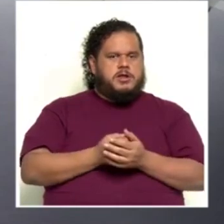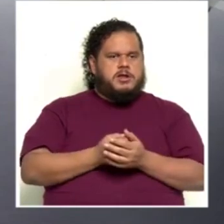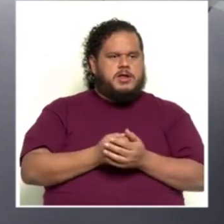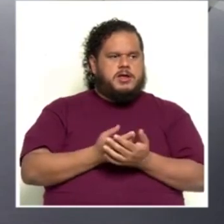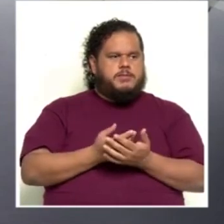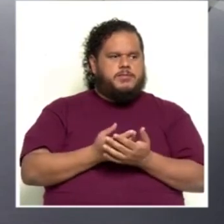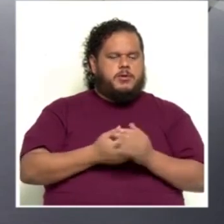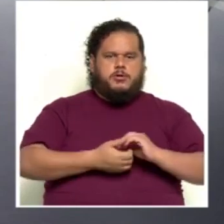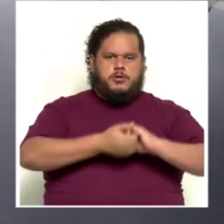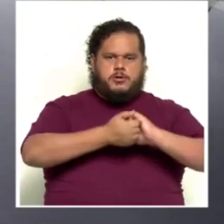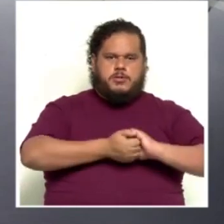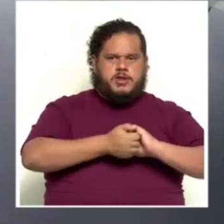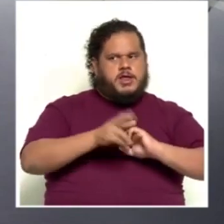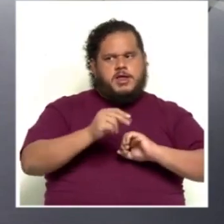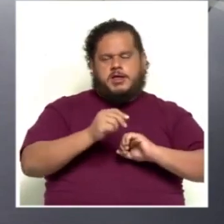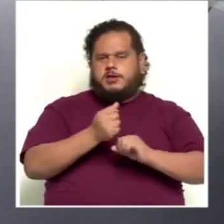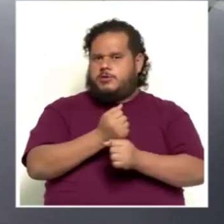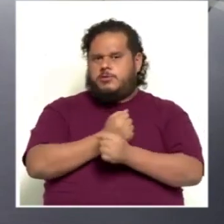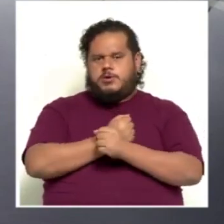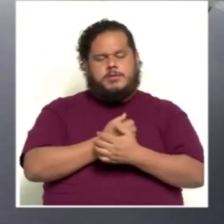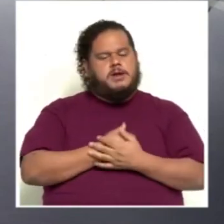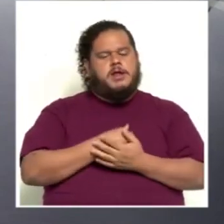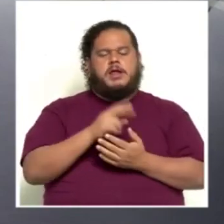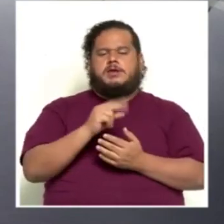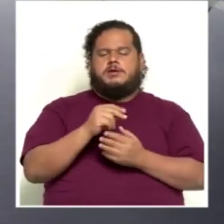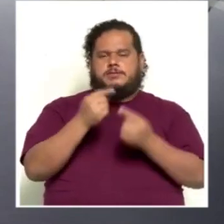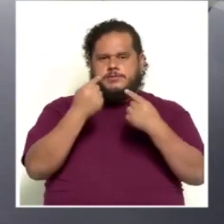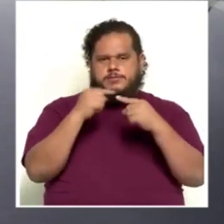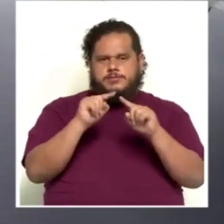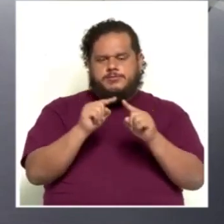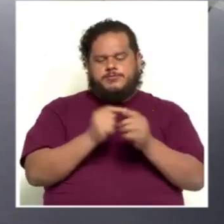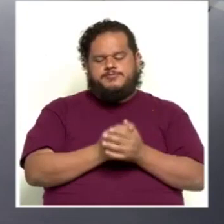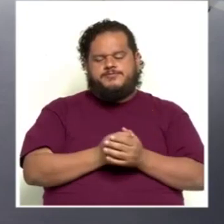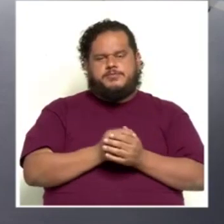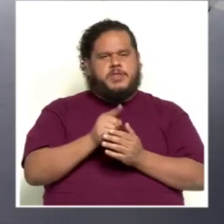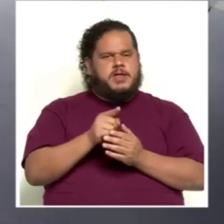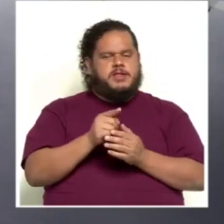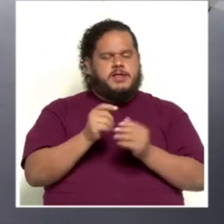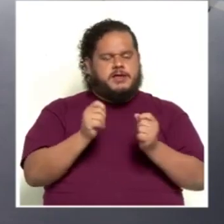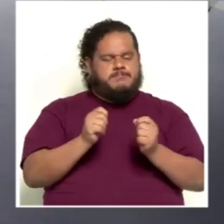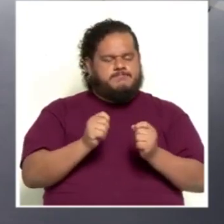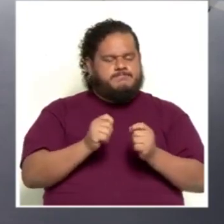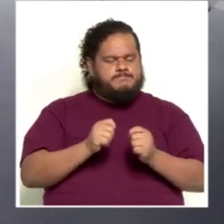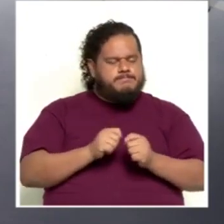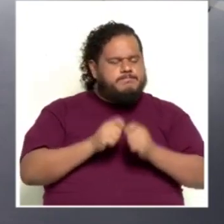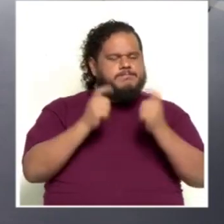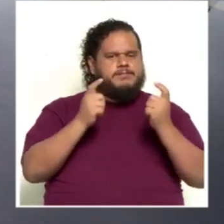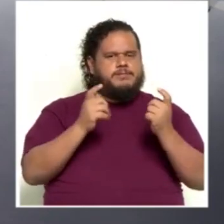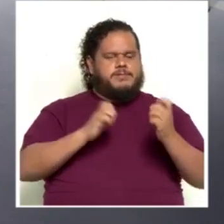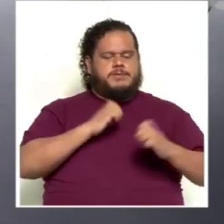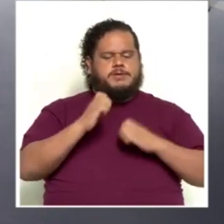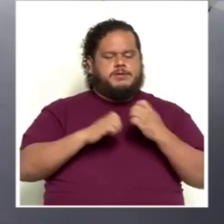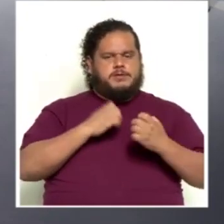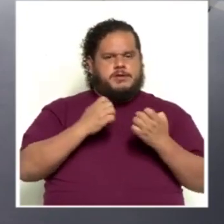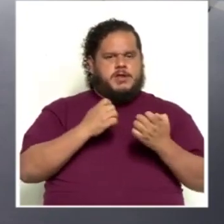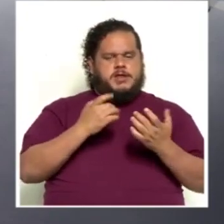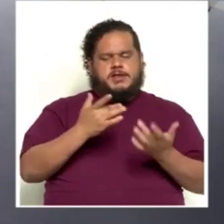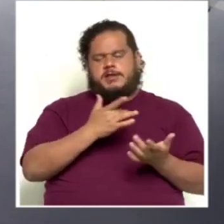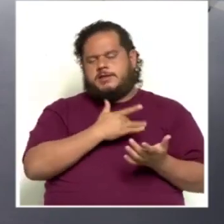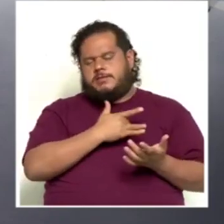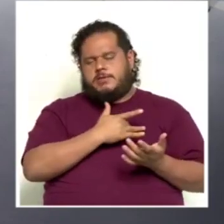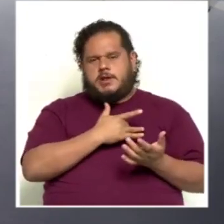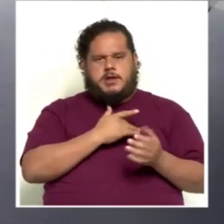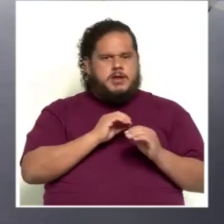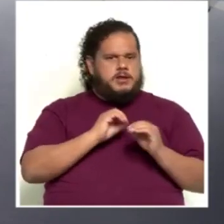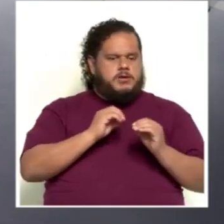amor. No se logra esa chispa de entusiasmar, de enamorar.